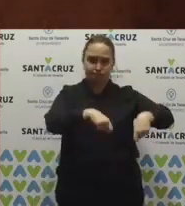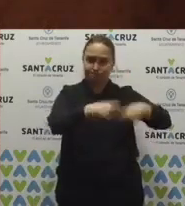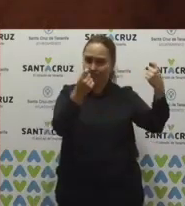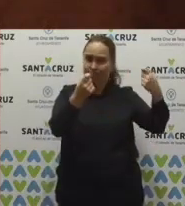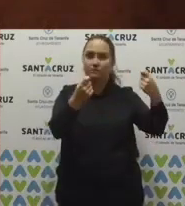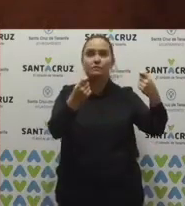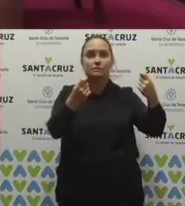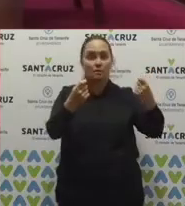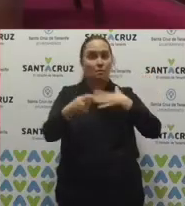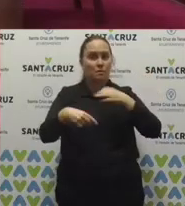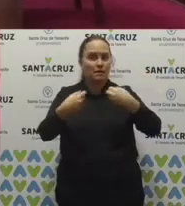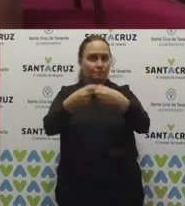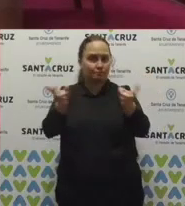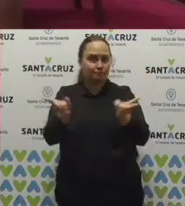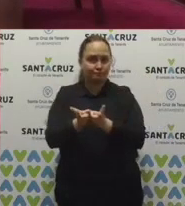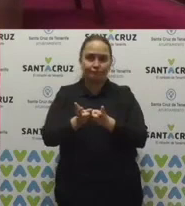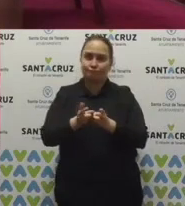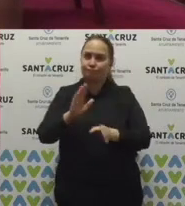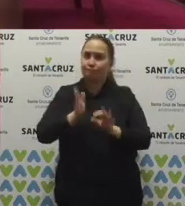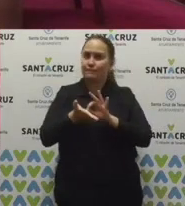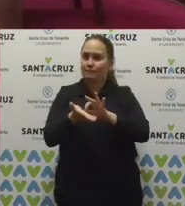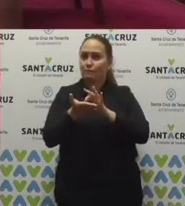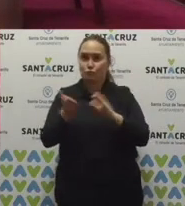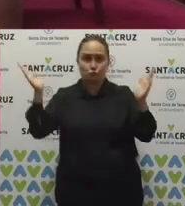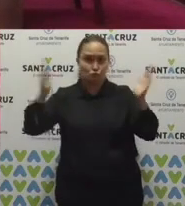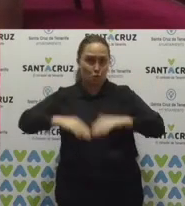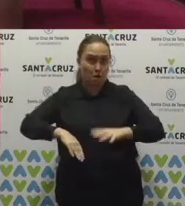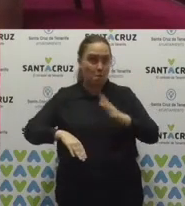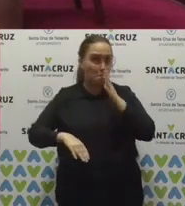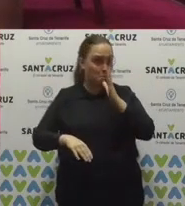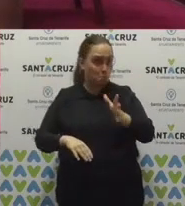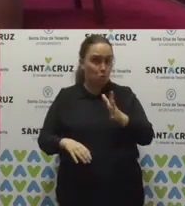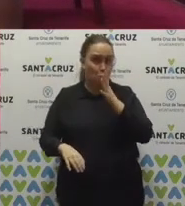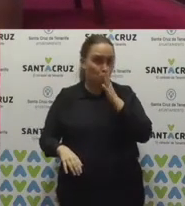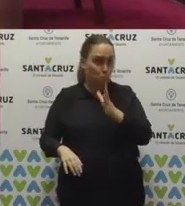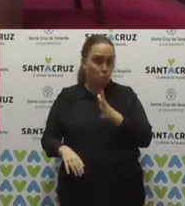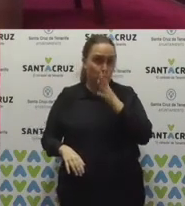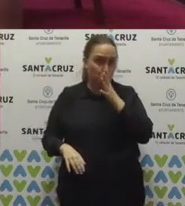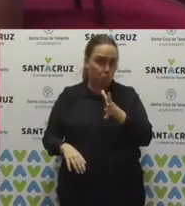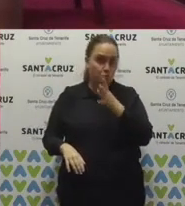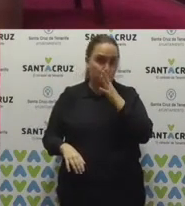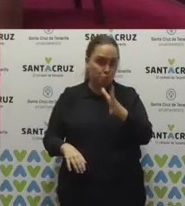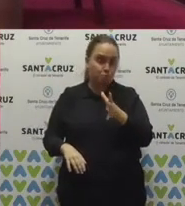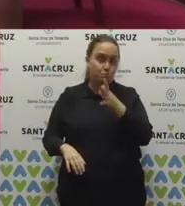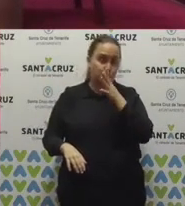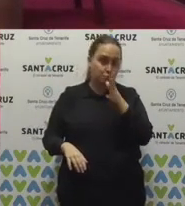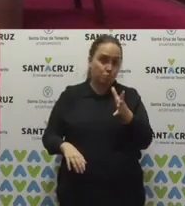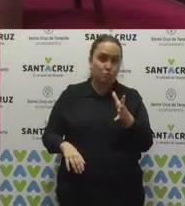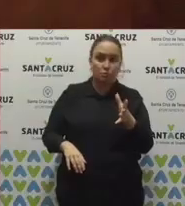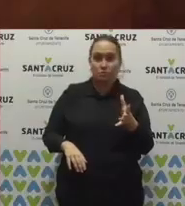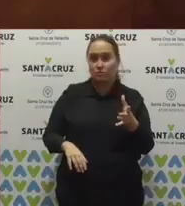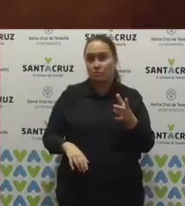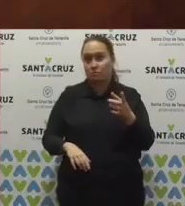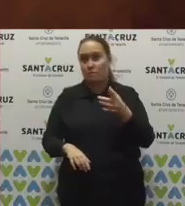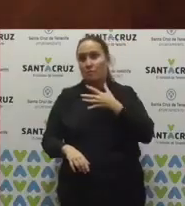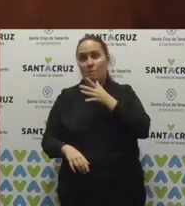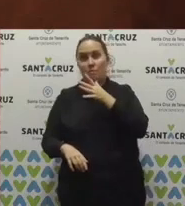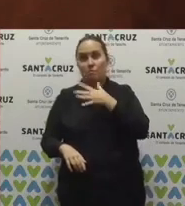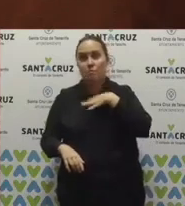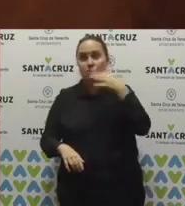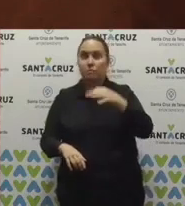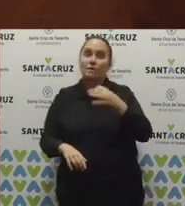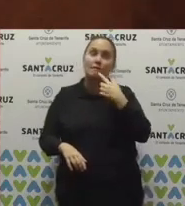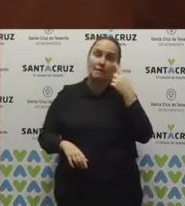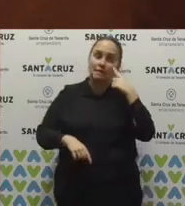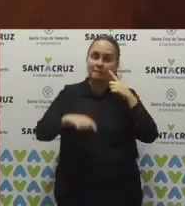sin servicios porque porque no podremos no y advierto al grupo de gobierno podríamos incurrir en sucesión de trabajadores